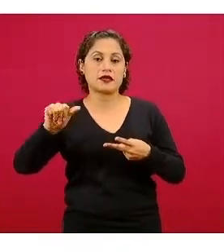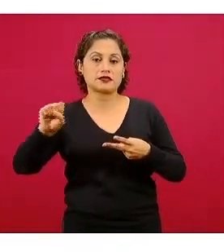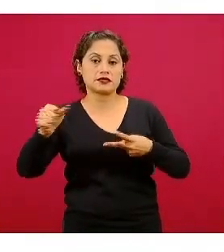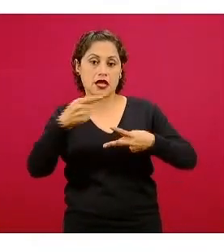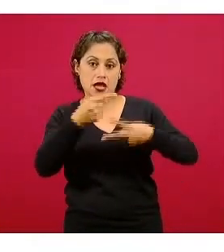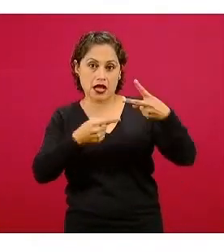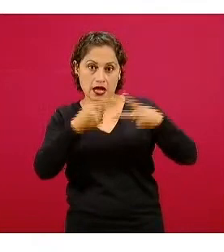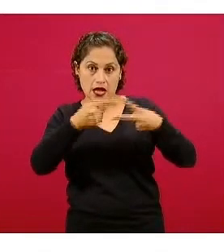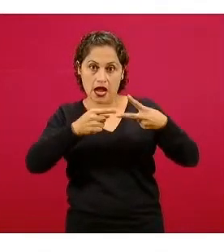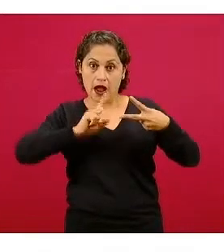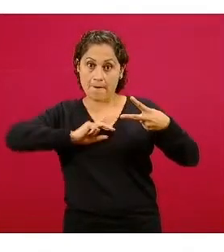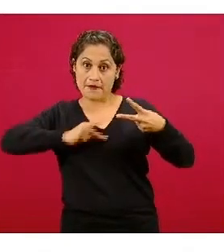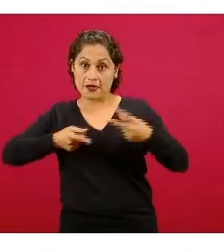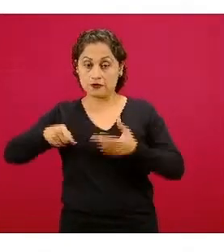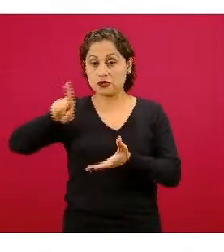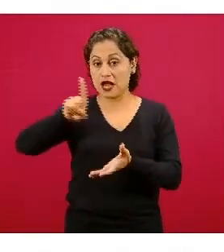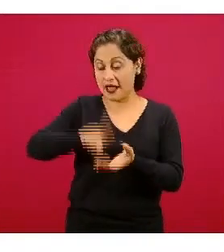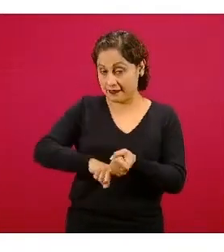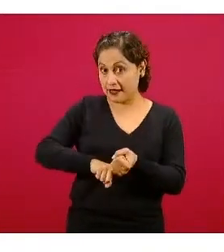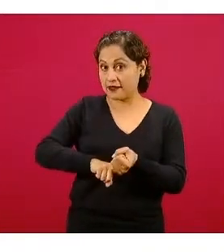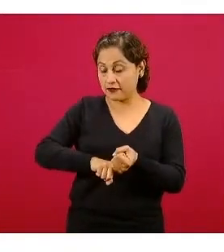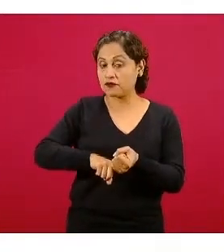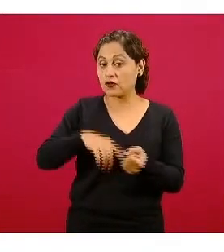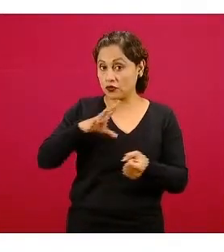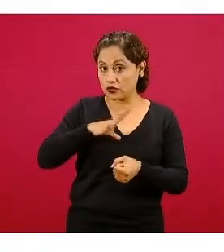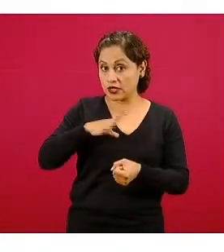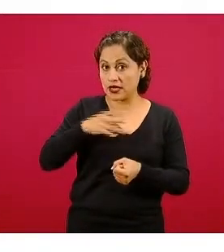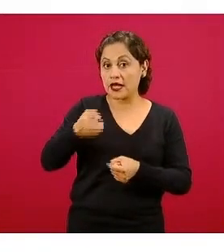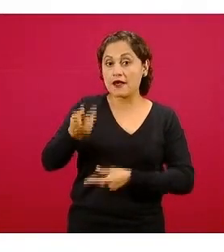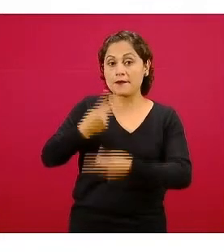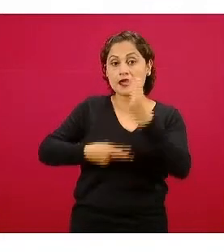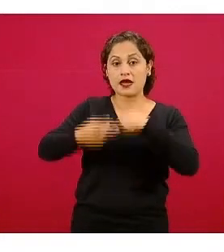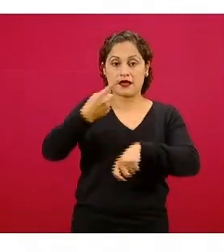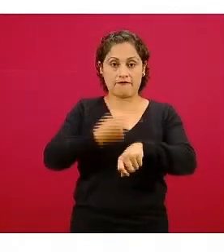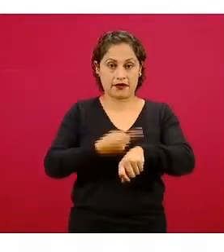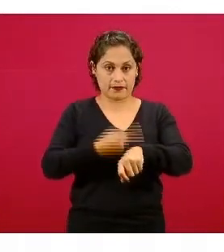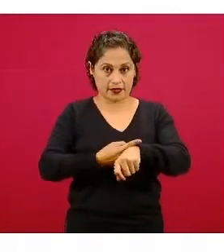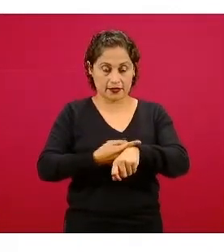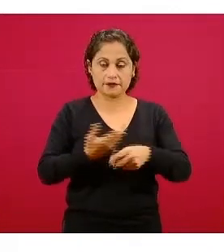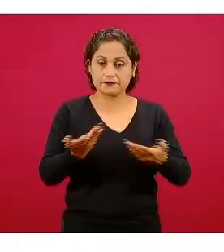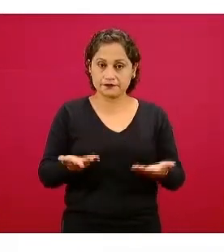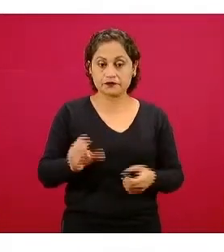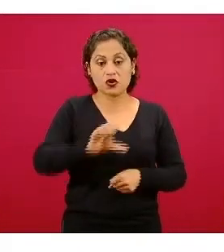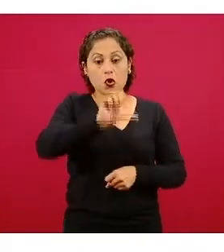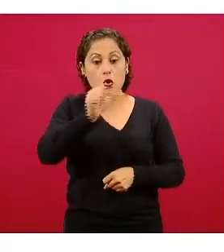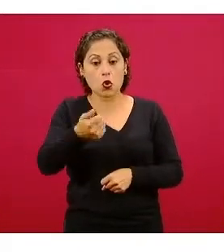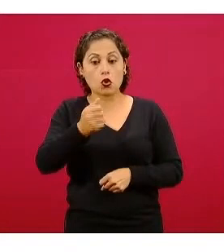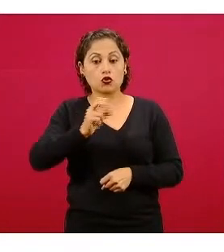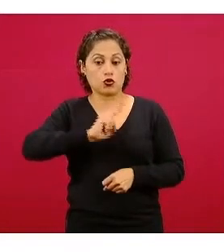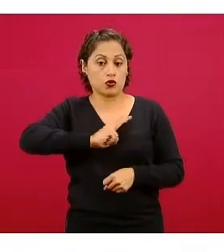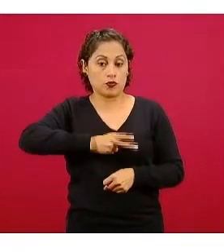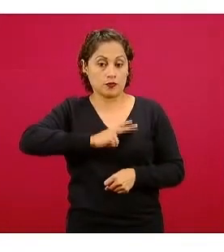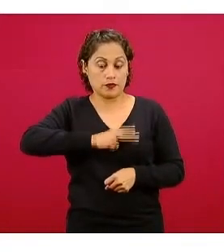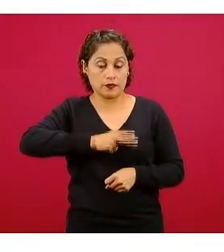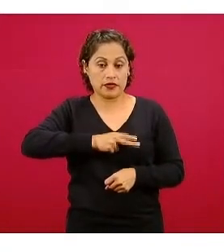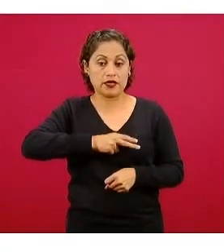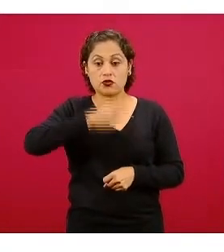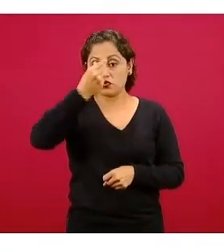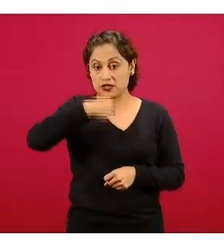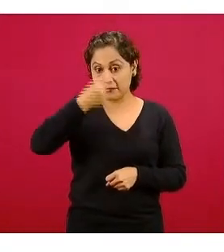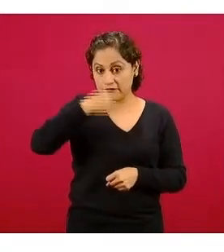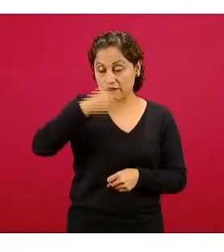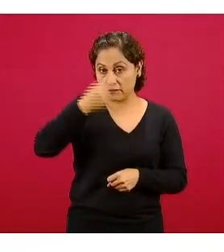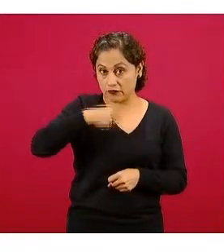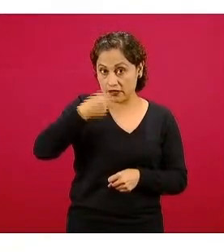proteínas que nos van a estar generando la enfermedad. Además, los virus de la influenza B no se dividen en subtipos, pero